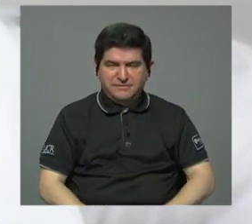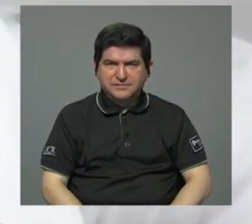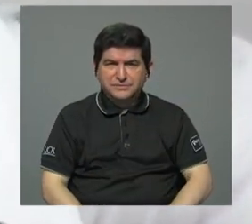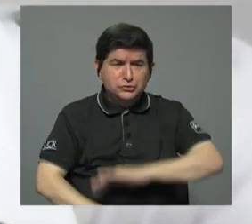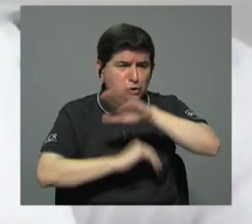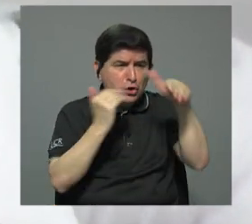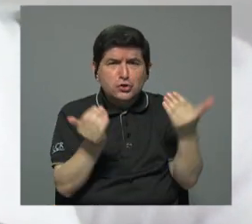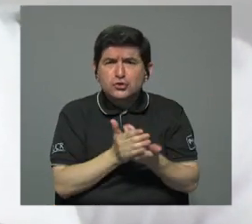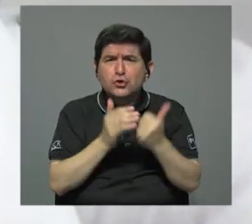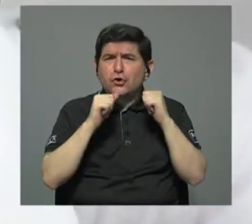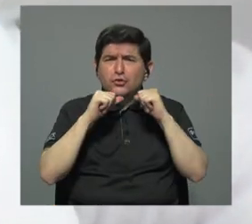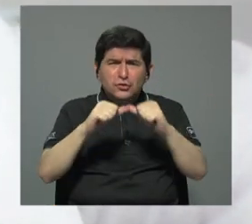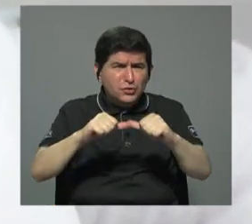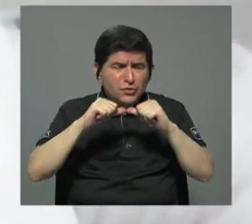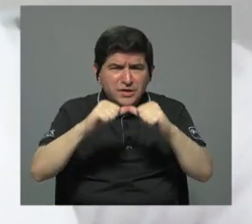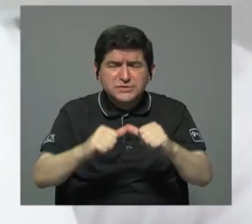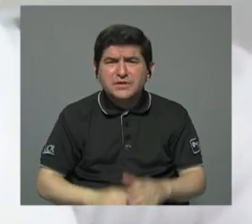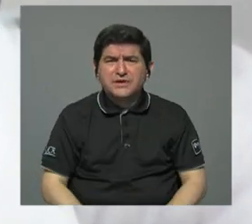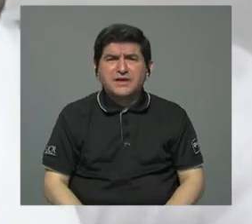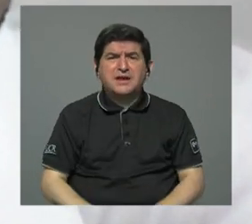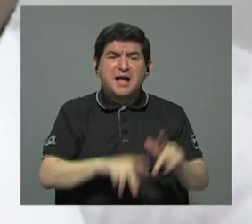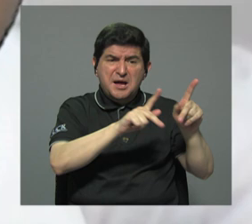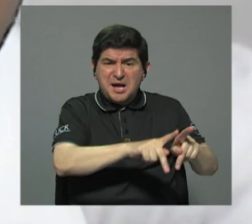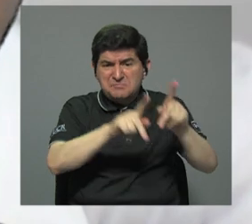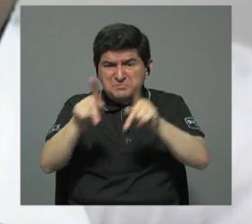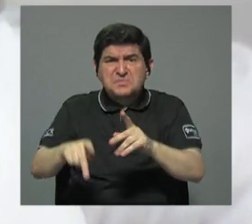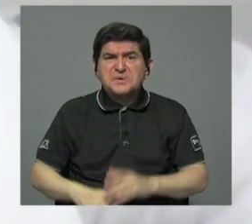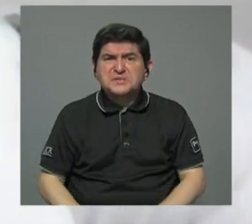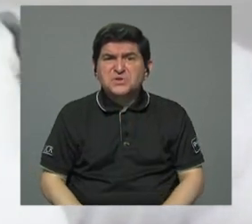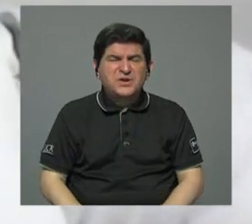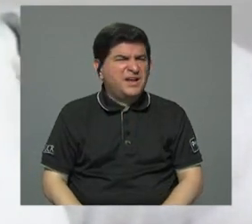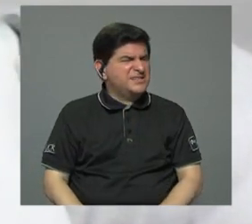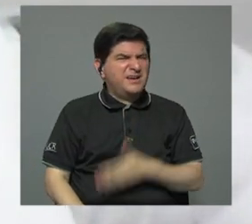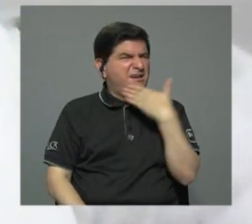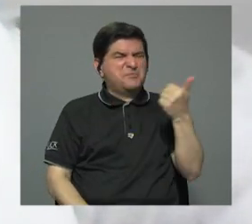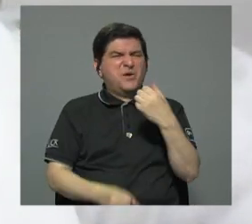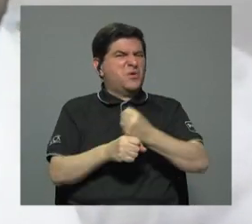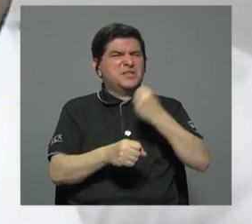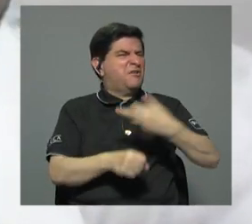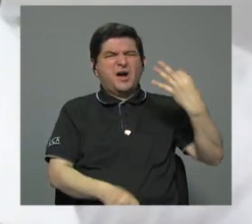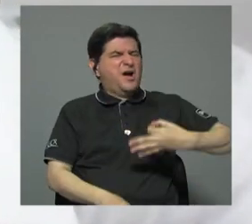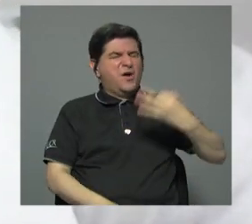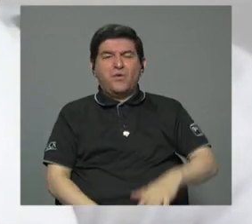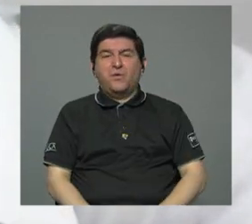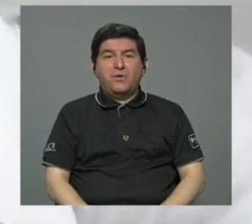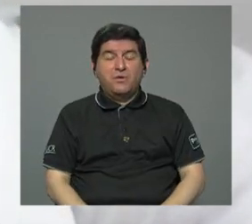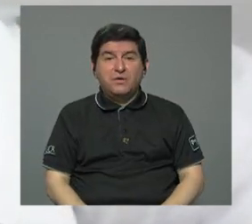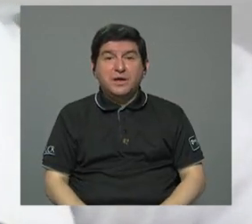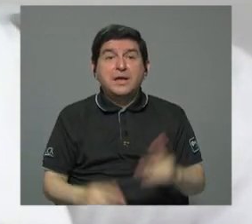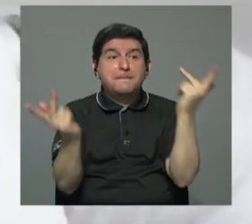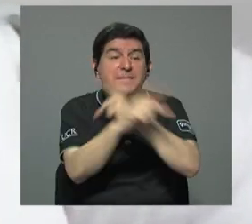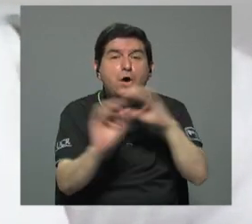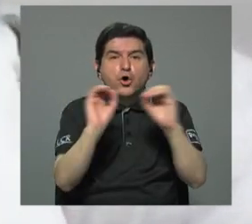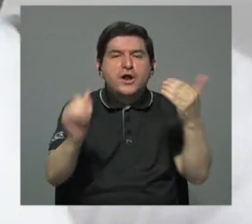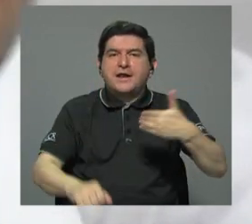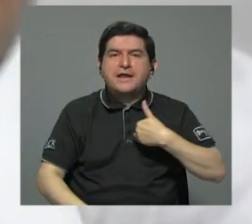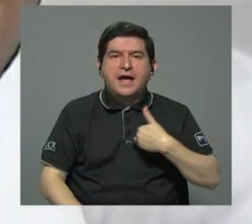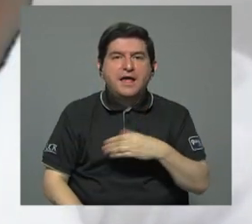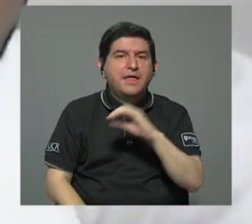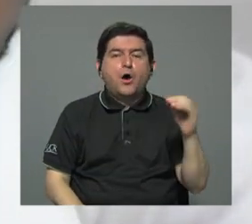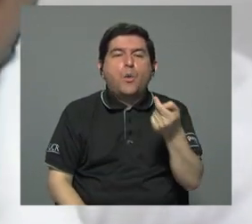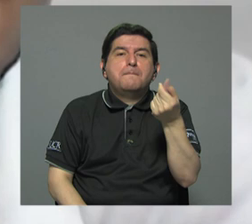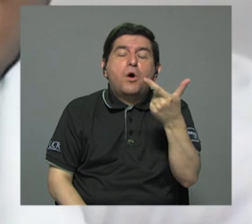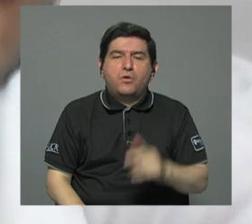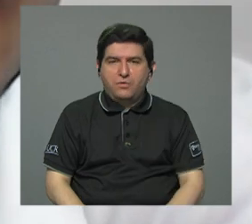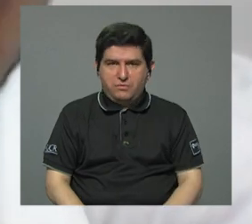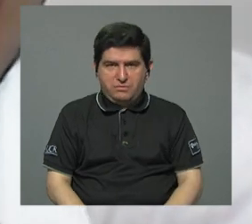todo lo que van a seguir es van a seguir empujando a esas personas a la informalidad, y va a ser peor no recibir absolutamente nada que chorritos. Y lo que